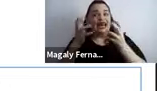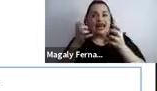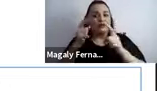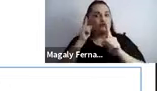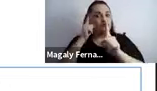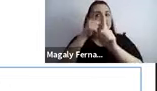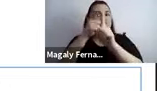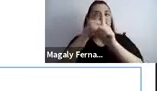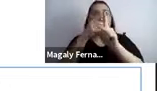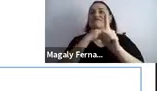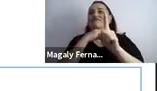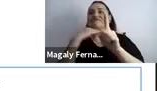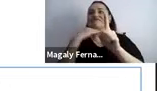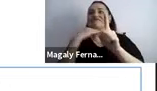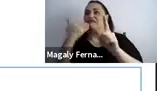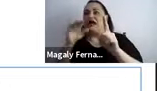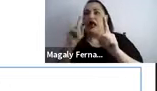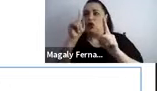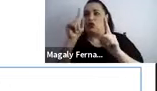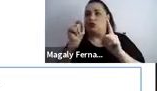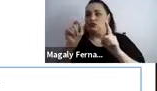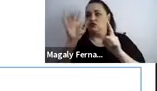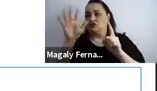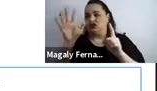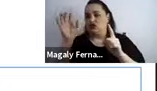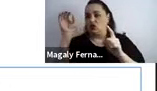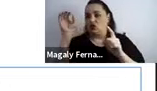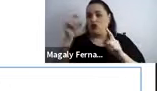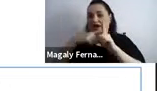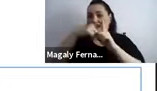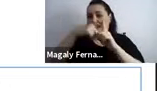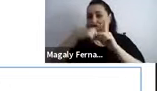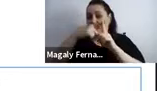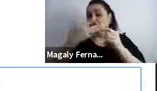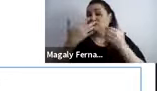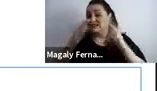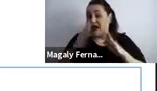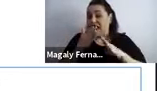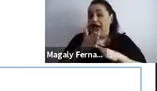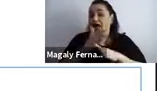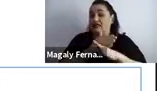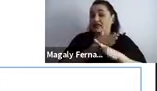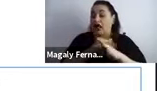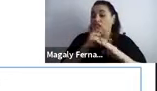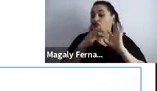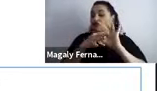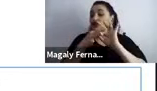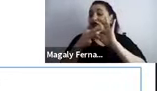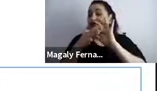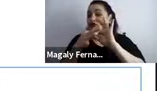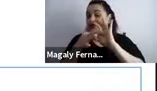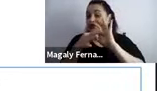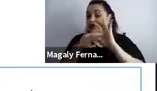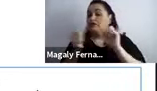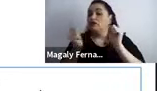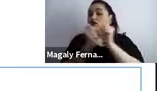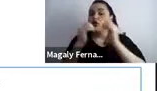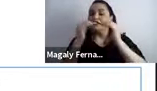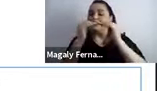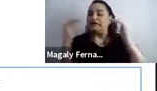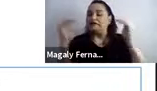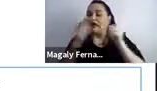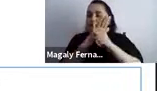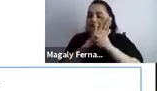de 1.5 grados, que ya adelanto que está muy relacionado con este nivel acumulado